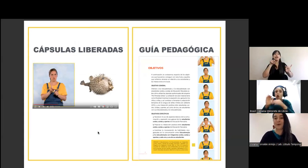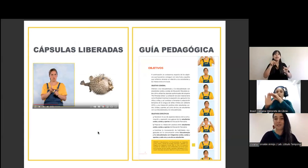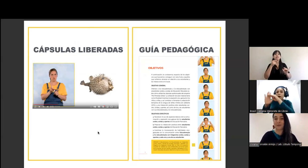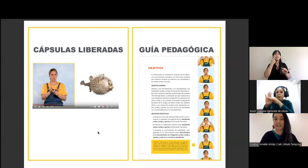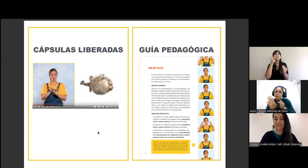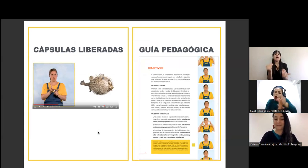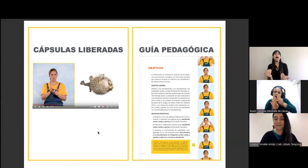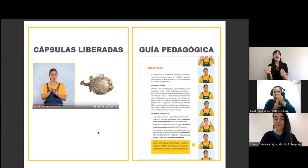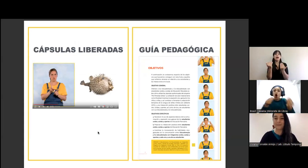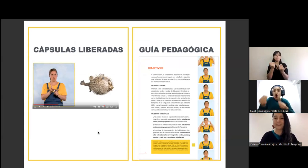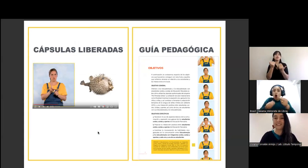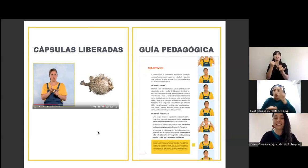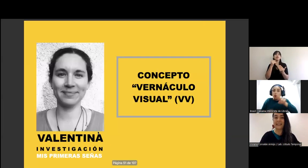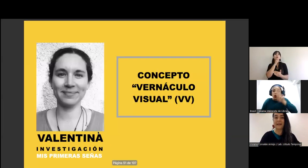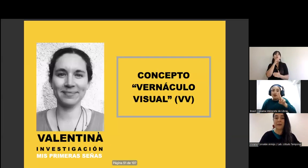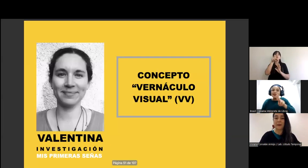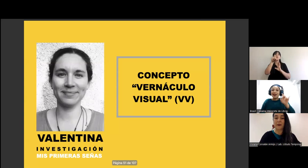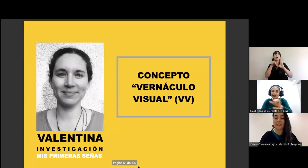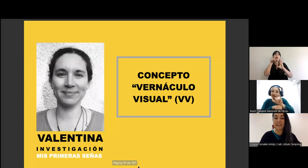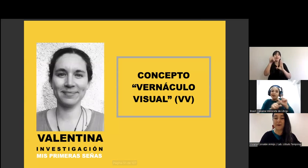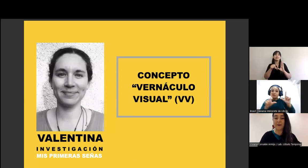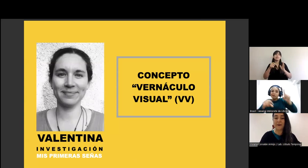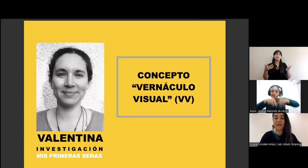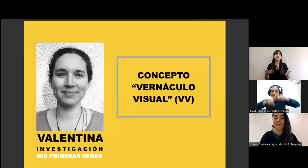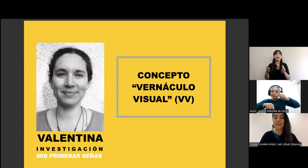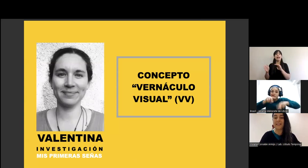cápsulas audiovisuales. Así que, bueno,